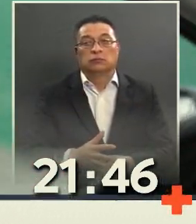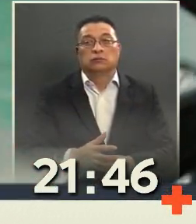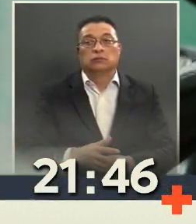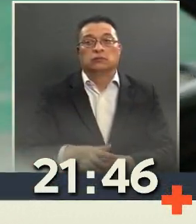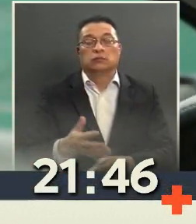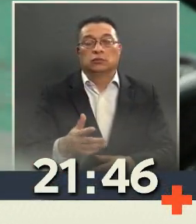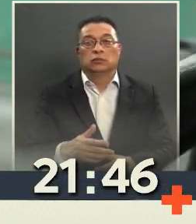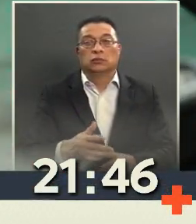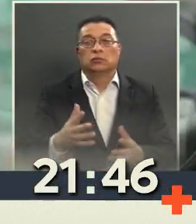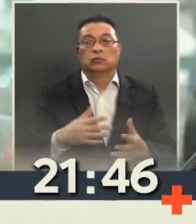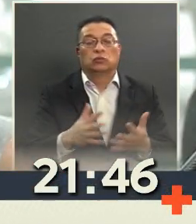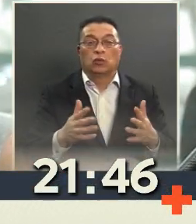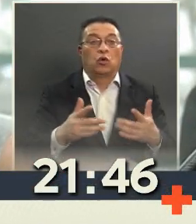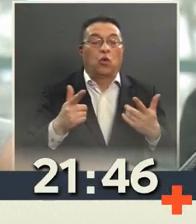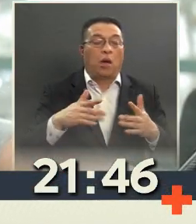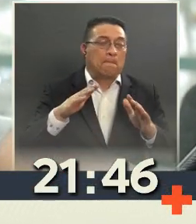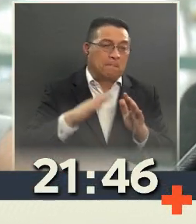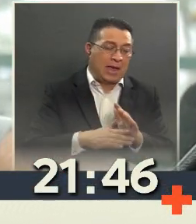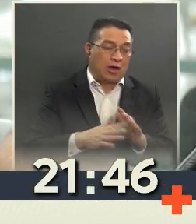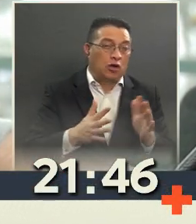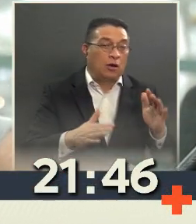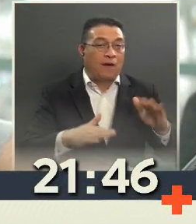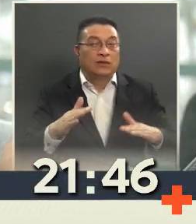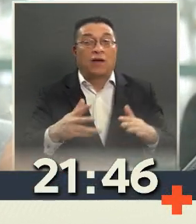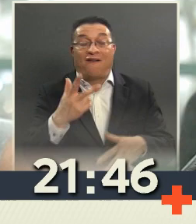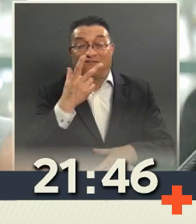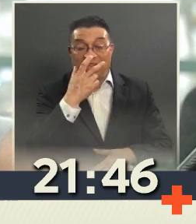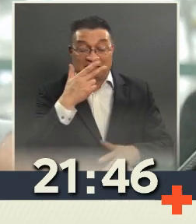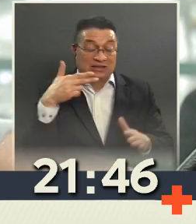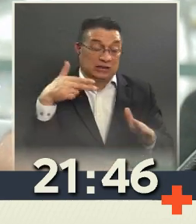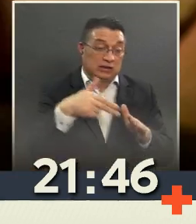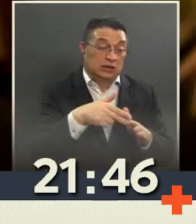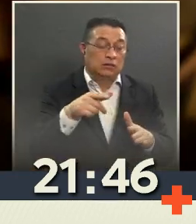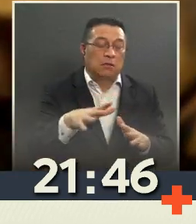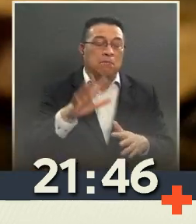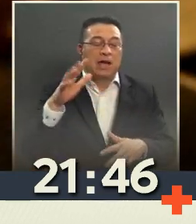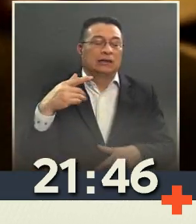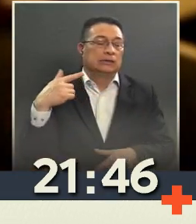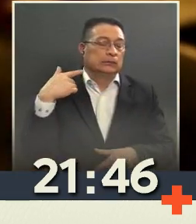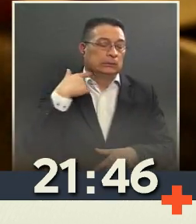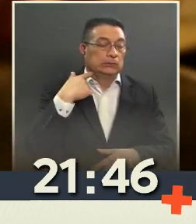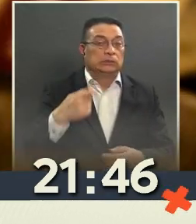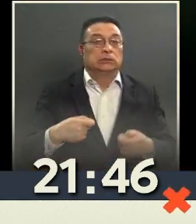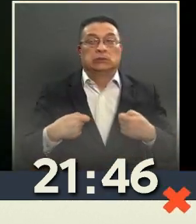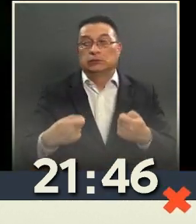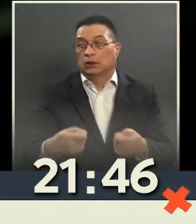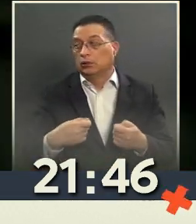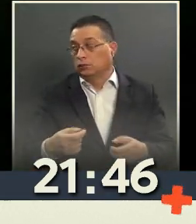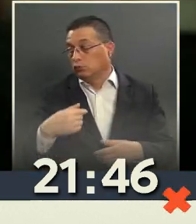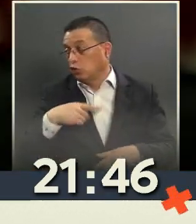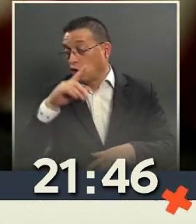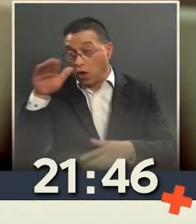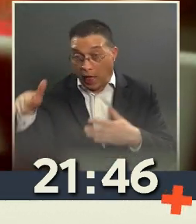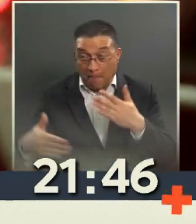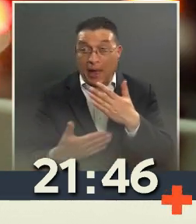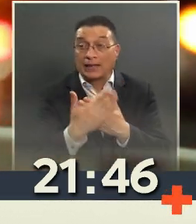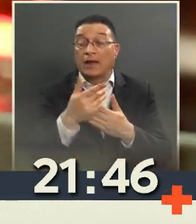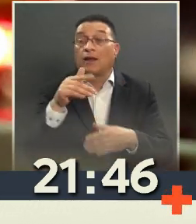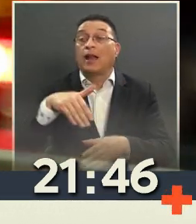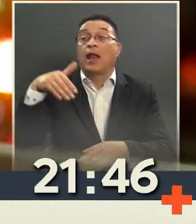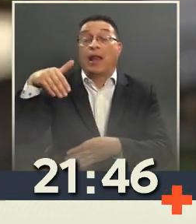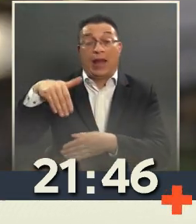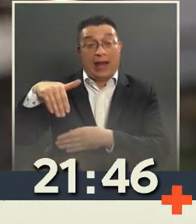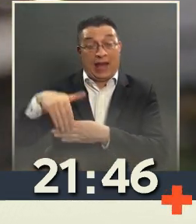¿Bastante? No, fuertemente. Sí. Sí, la bencina hoy más que nunca nos golpea. El apuro de toda la mañana en la tarde se transforma